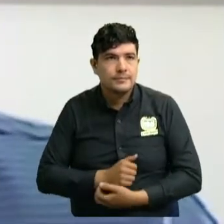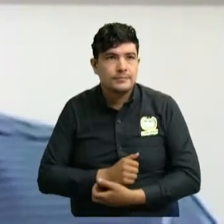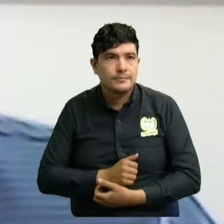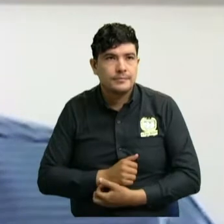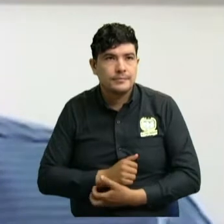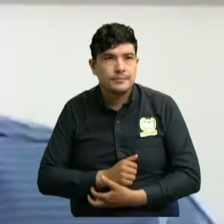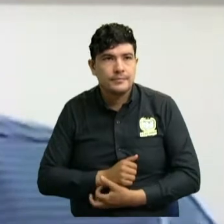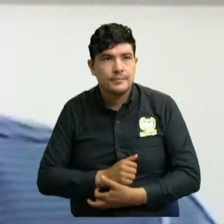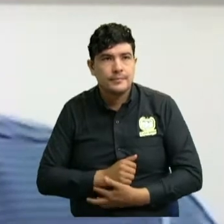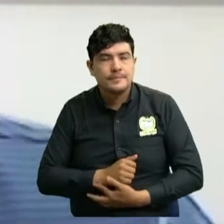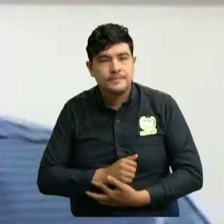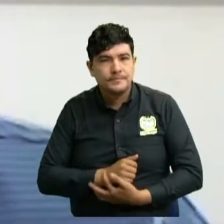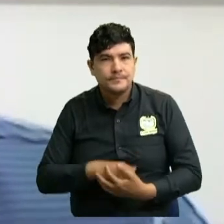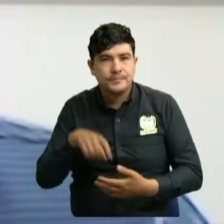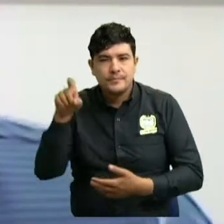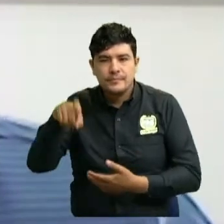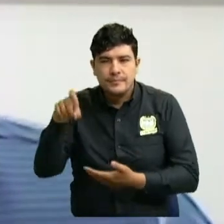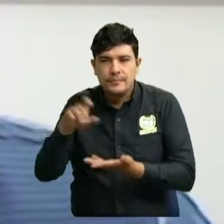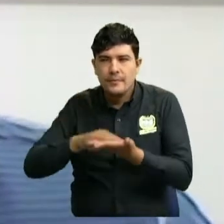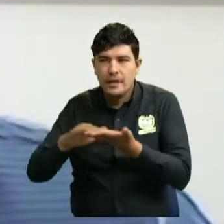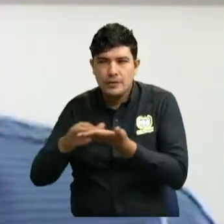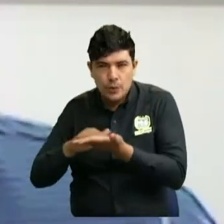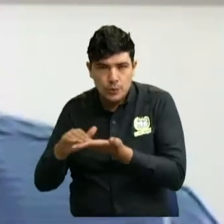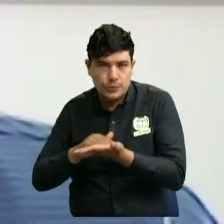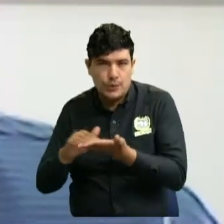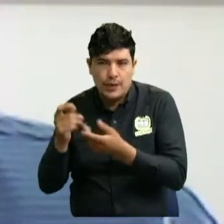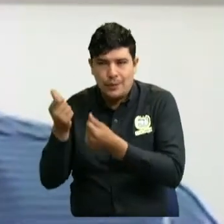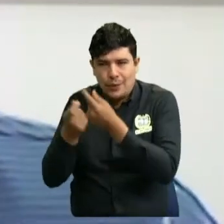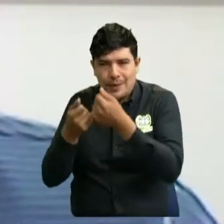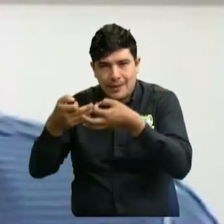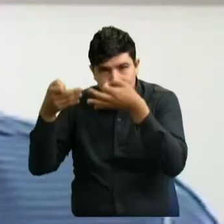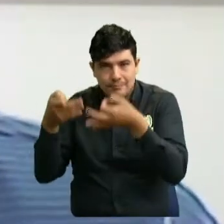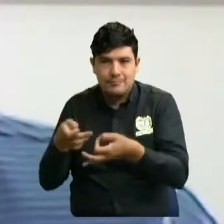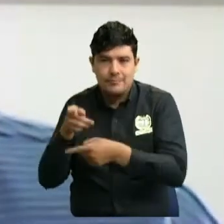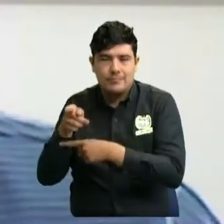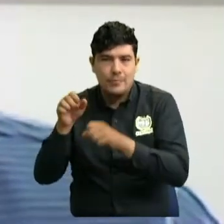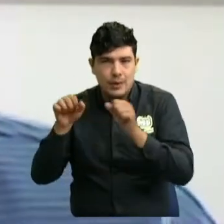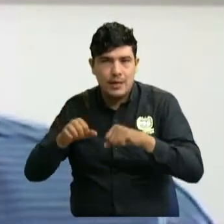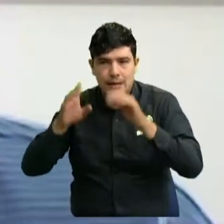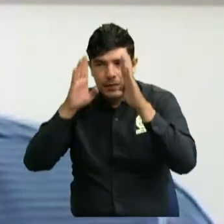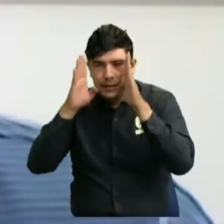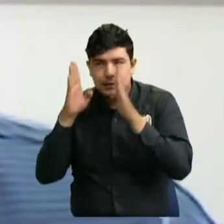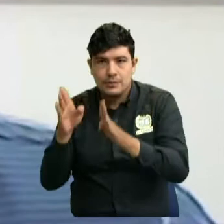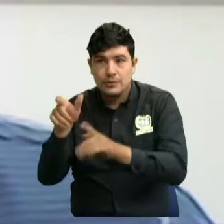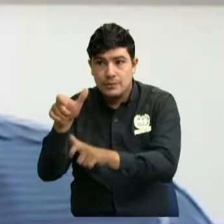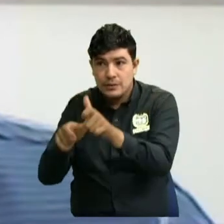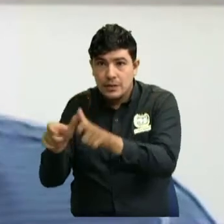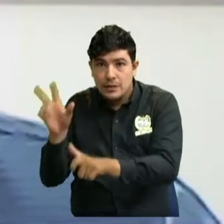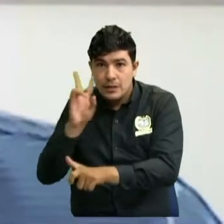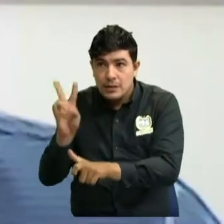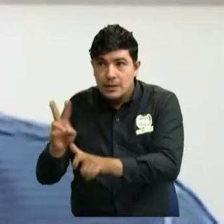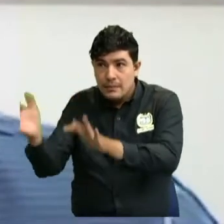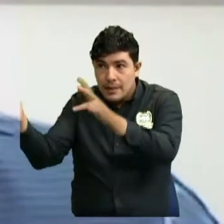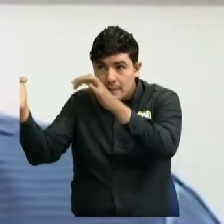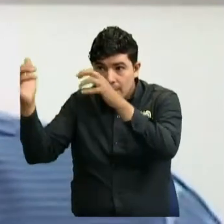se necesitan soluciones económicas efectivas para poder recibir a esos inmigrantes.